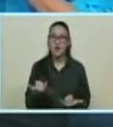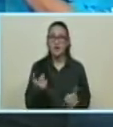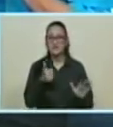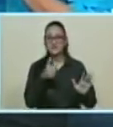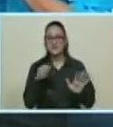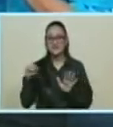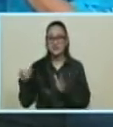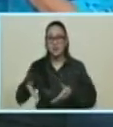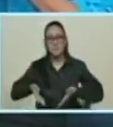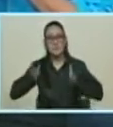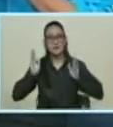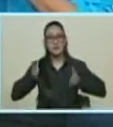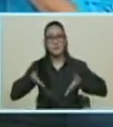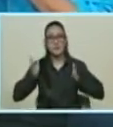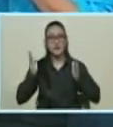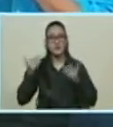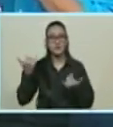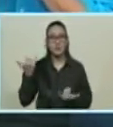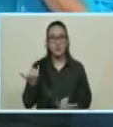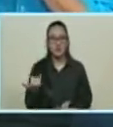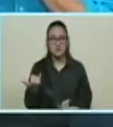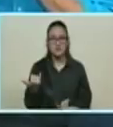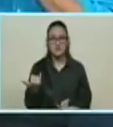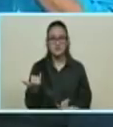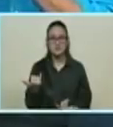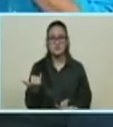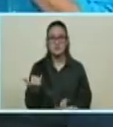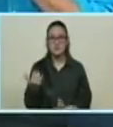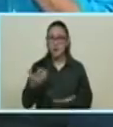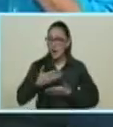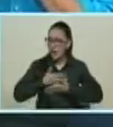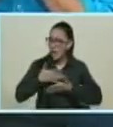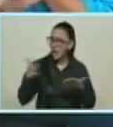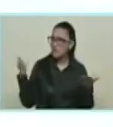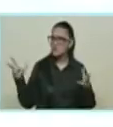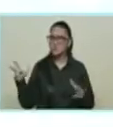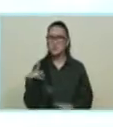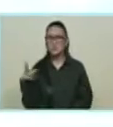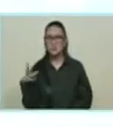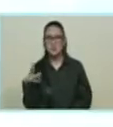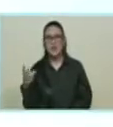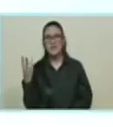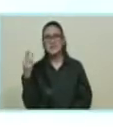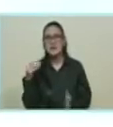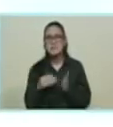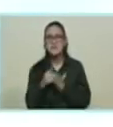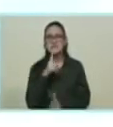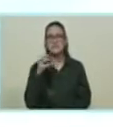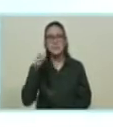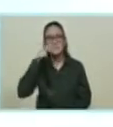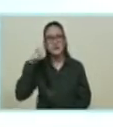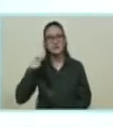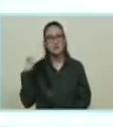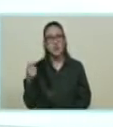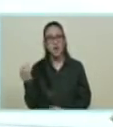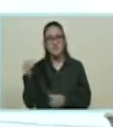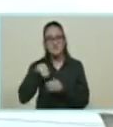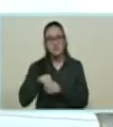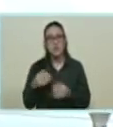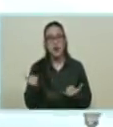600 apartamentos acá en Ciudad Zamora, que es un urbanismo grande, ya aquí viven 3.100 personas. Y se suman